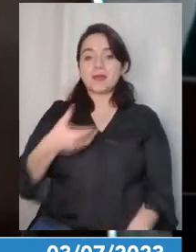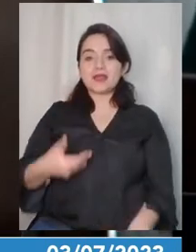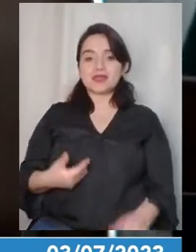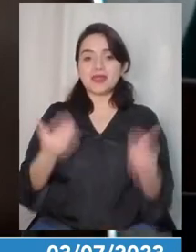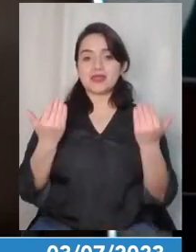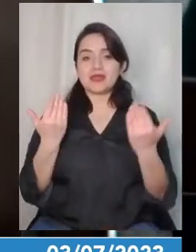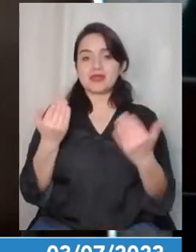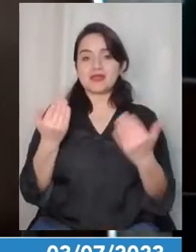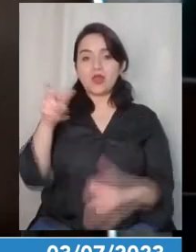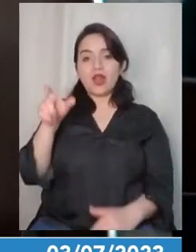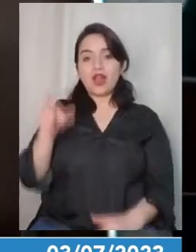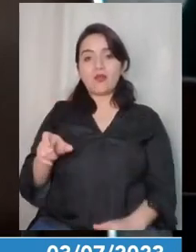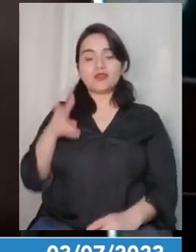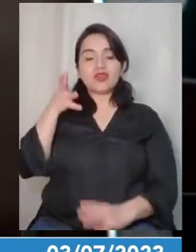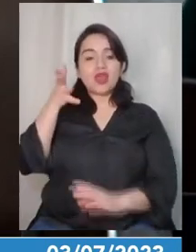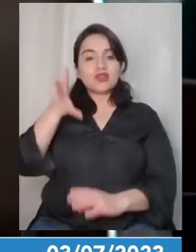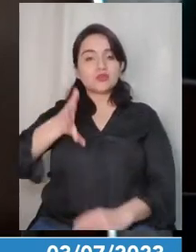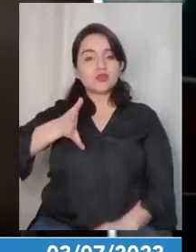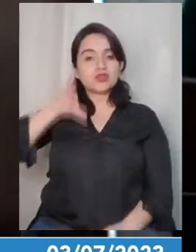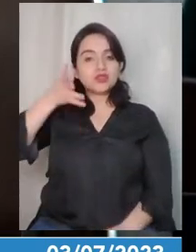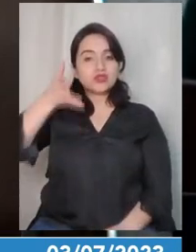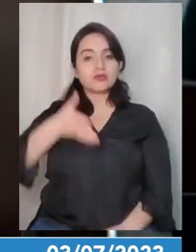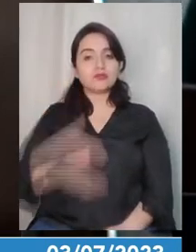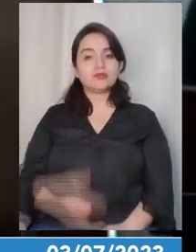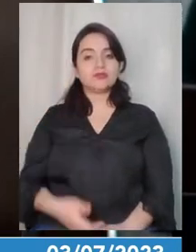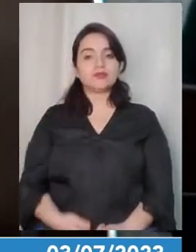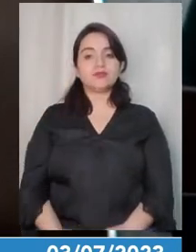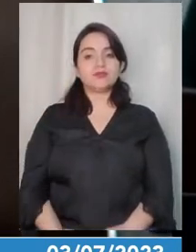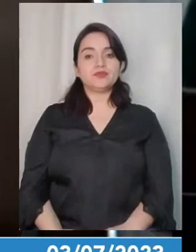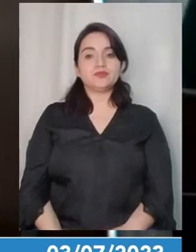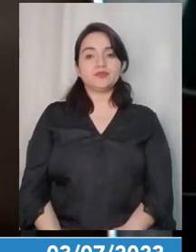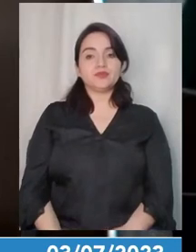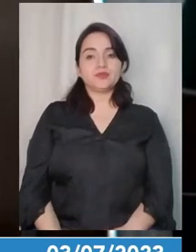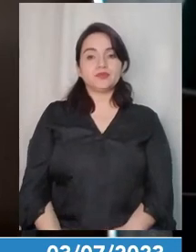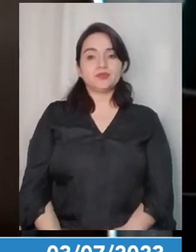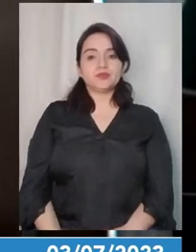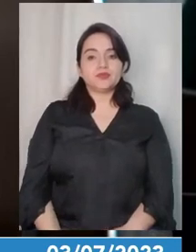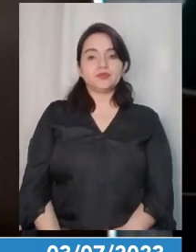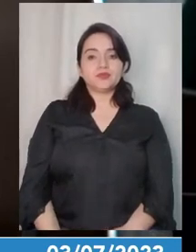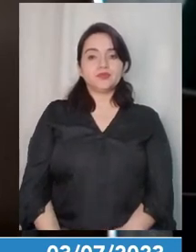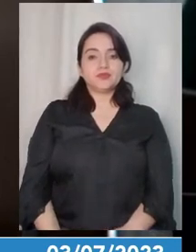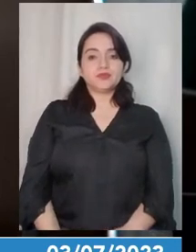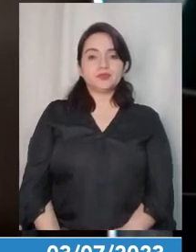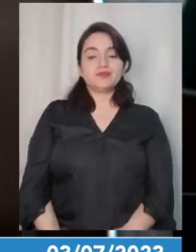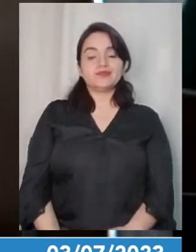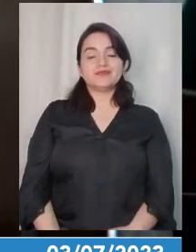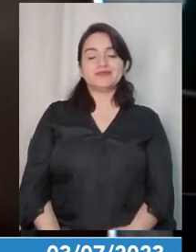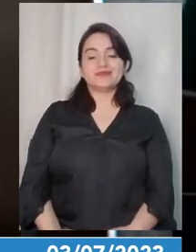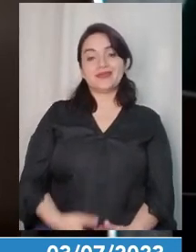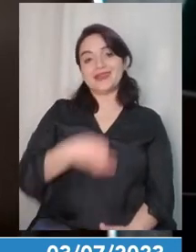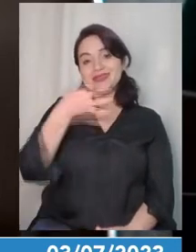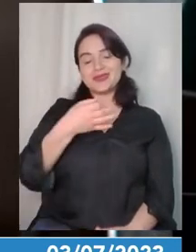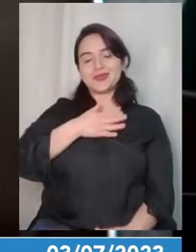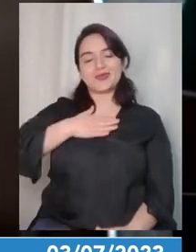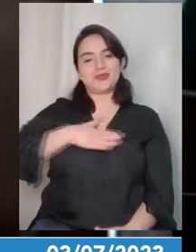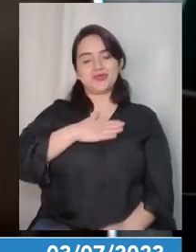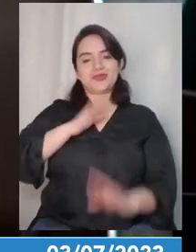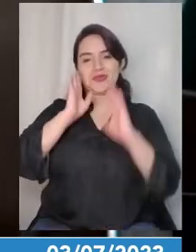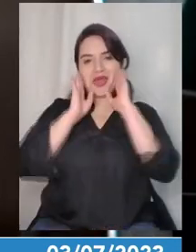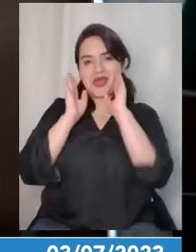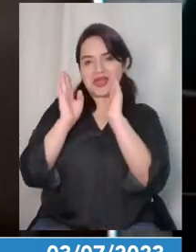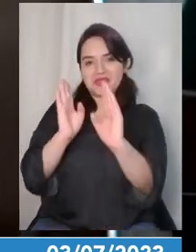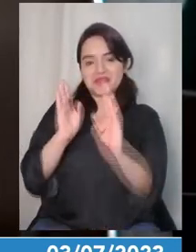y decirle que me produce mucho agrado poder escucharlo desde, gracias a la tecnología, desde la ciudad de